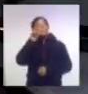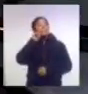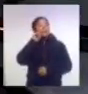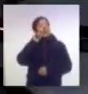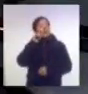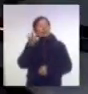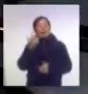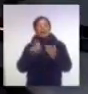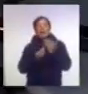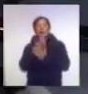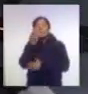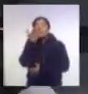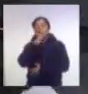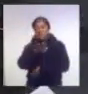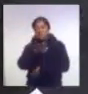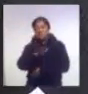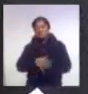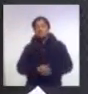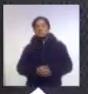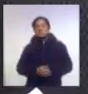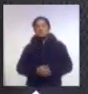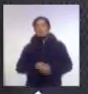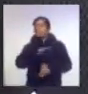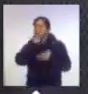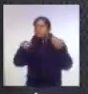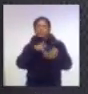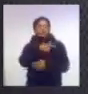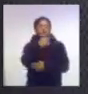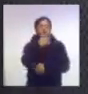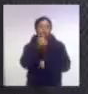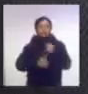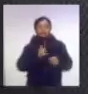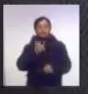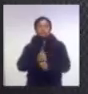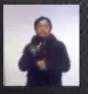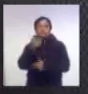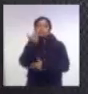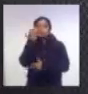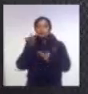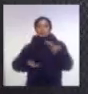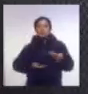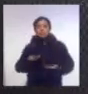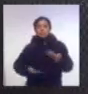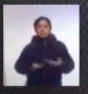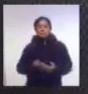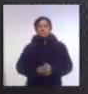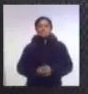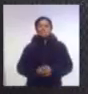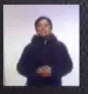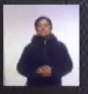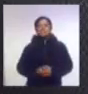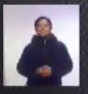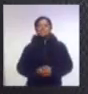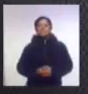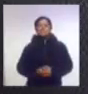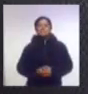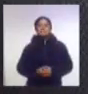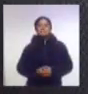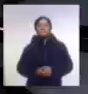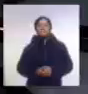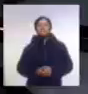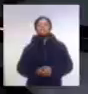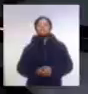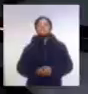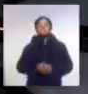mañana, es para todo mundo. Bien. A partir de los 12 años, que guste bailar, ahí los esperamos. Entonces,